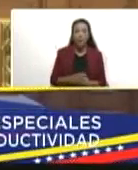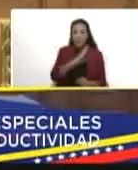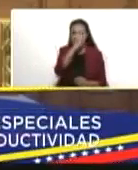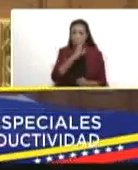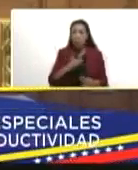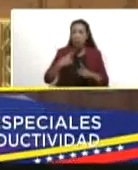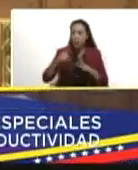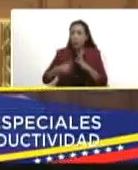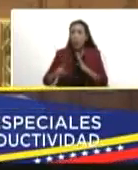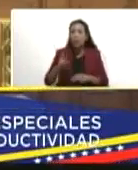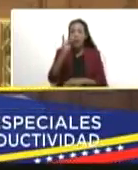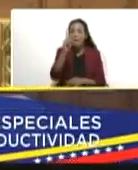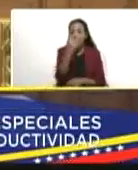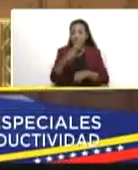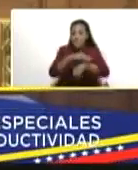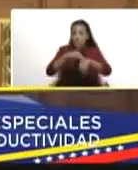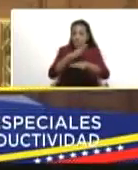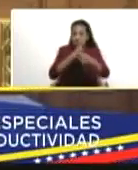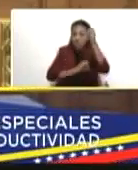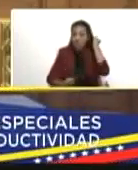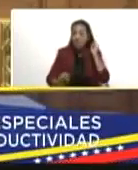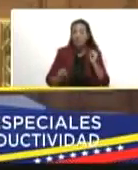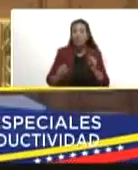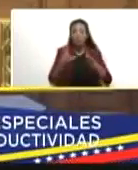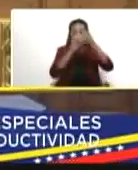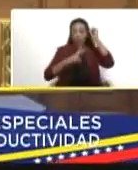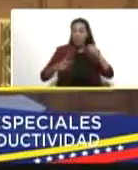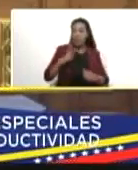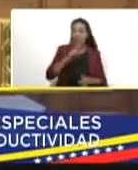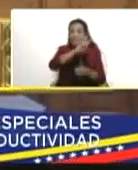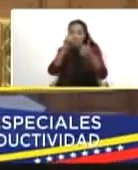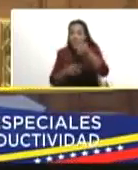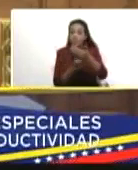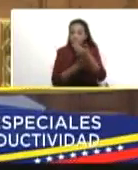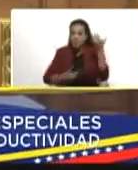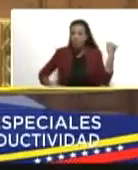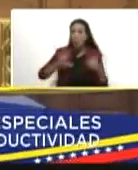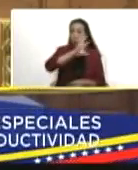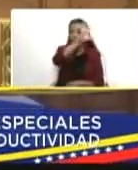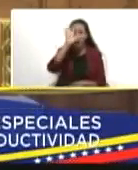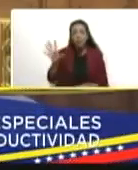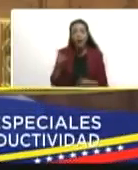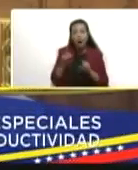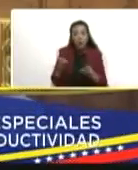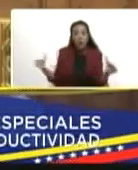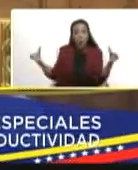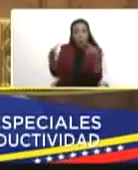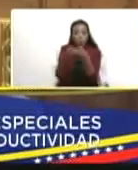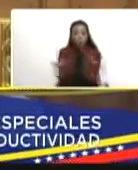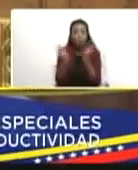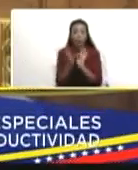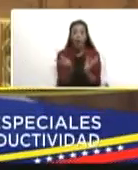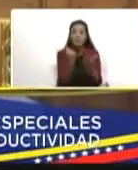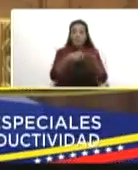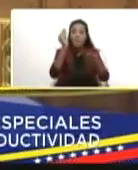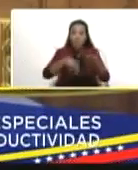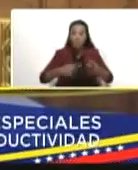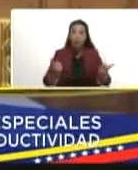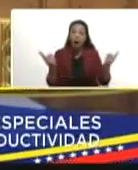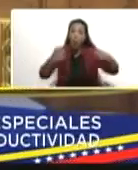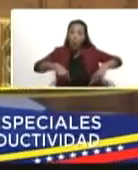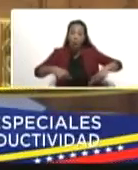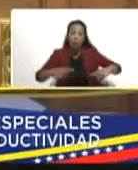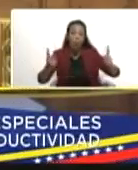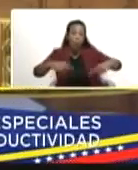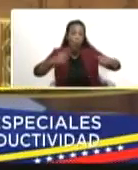varios primeros ministros cancilleres es vicepresidente y allí firmamos por